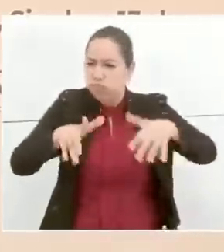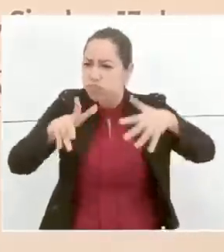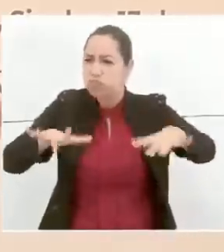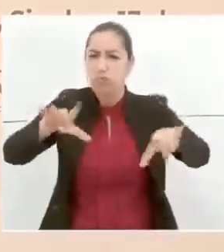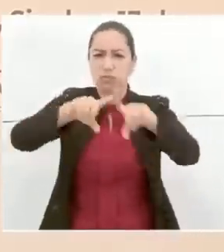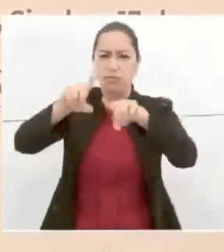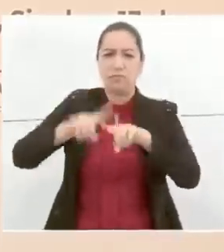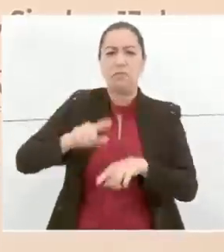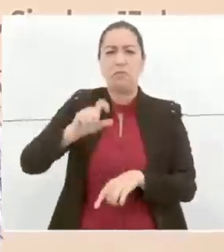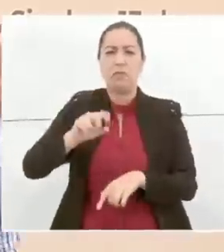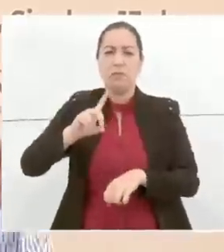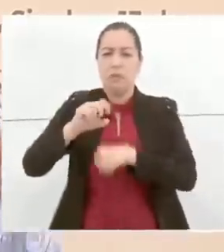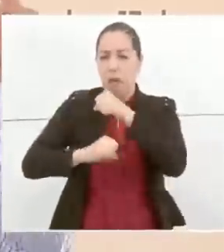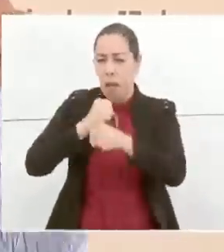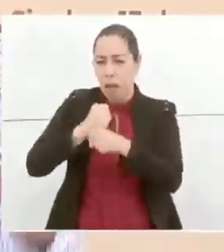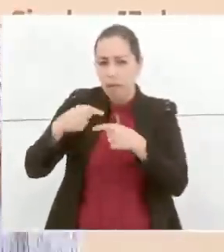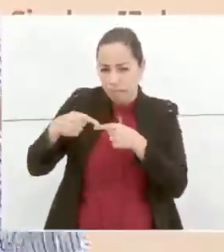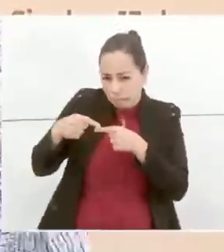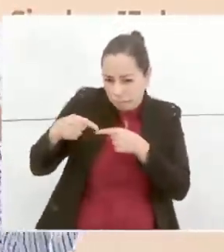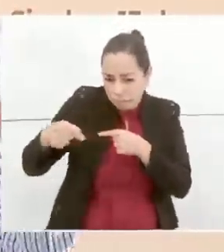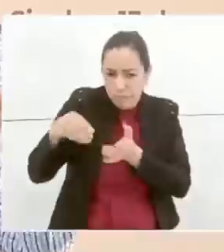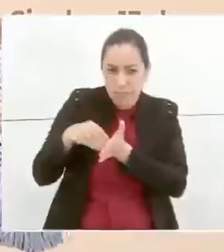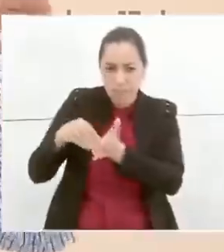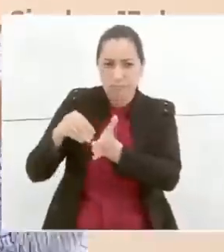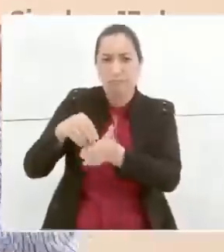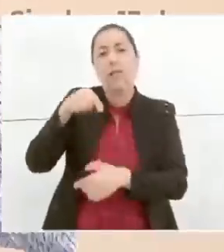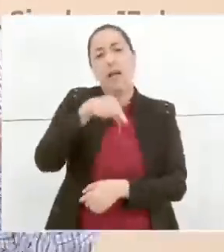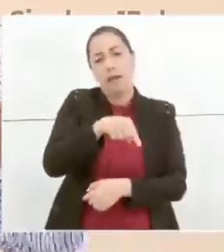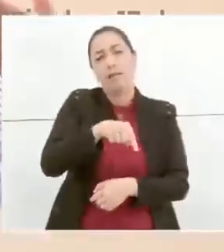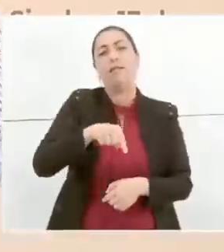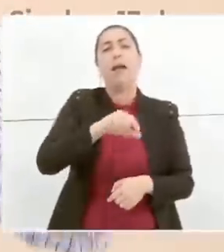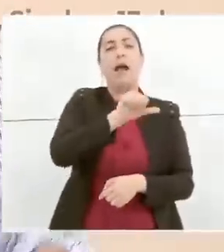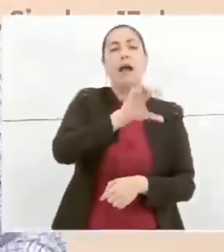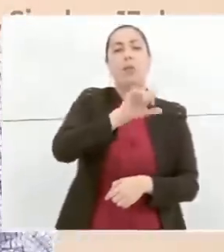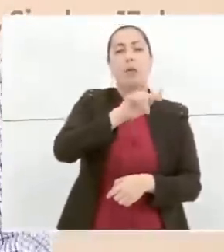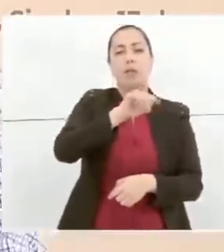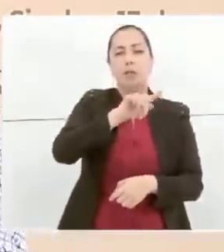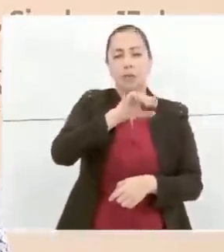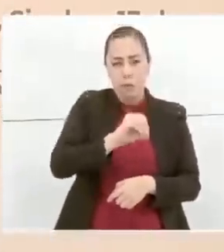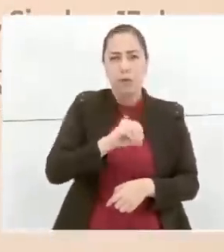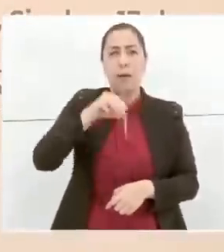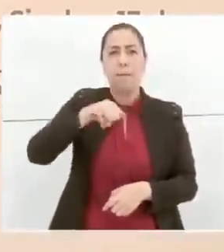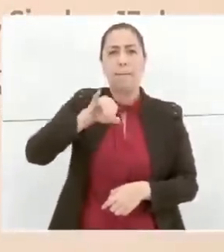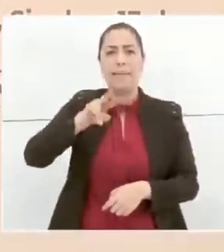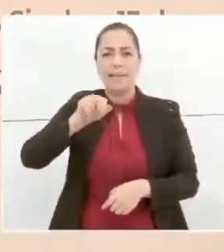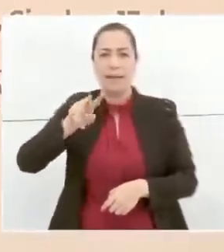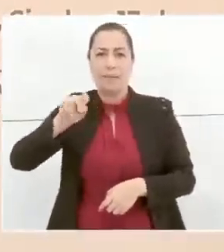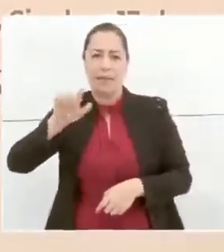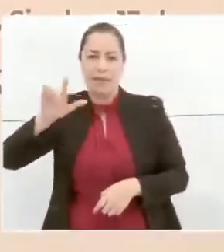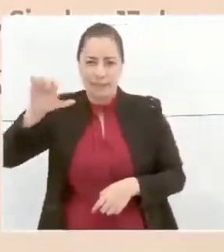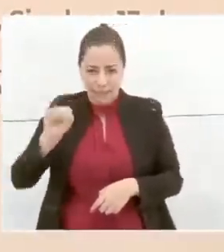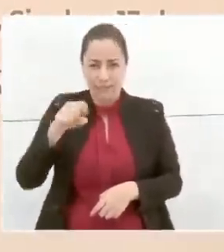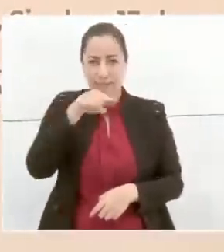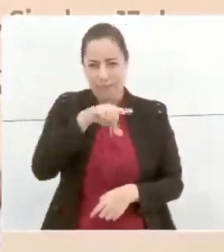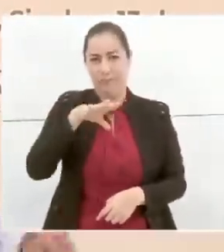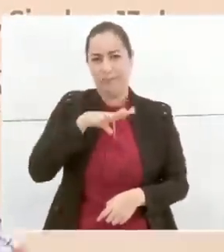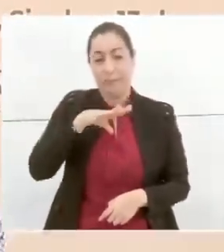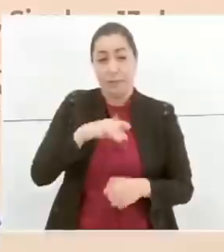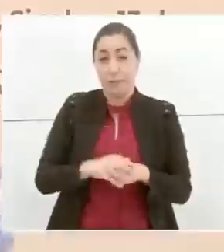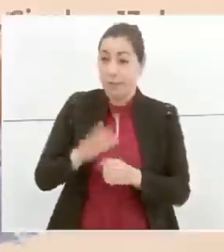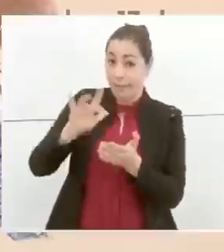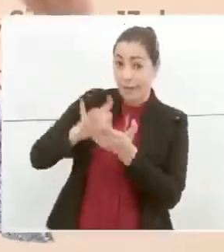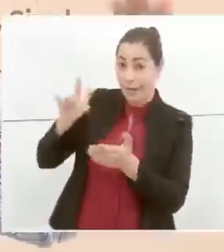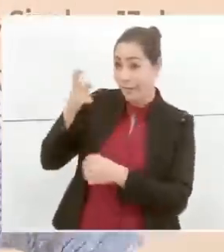Miravalles. Gracias a esa obra, al acueducto, es que hoy Mazatlán puede